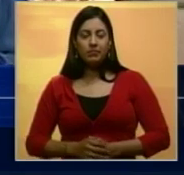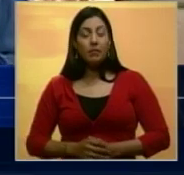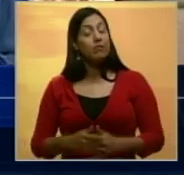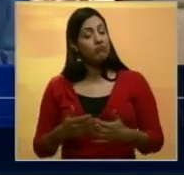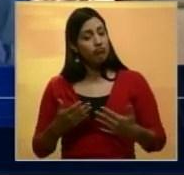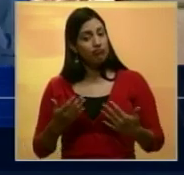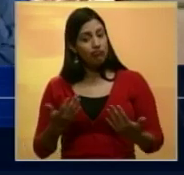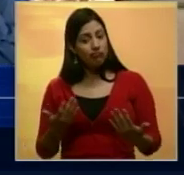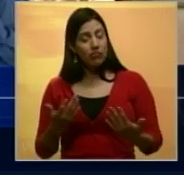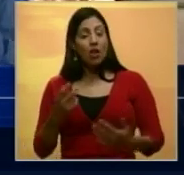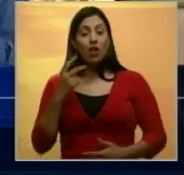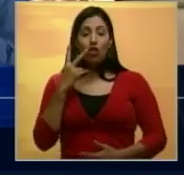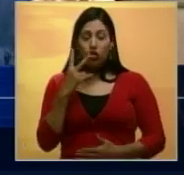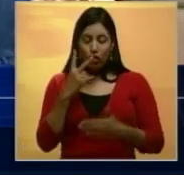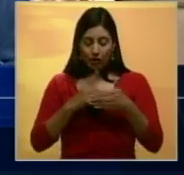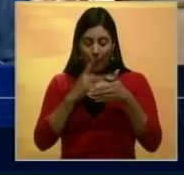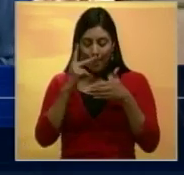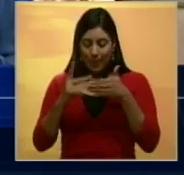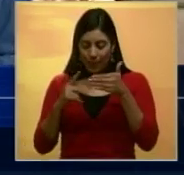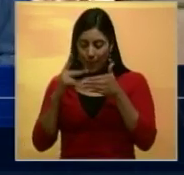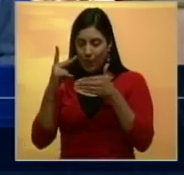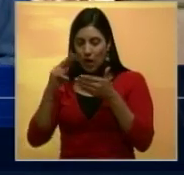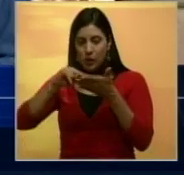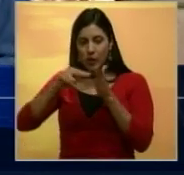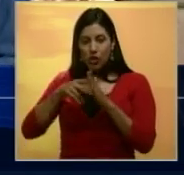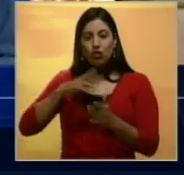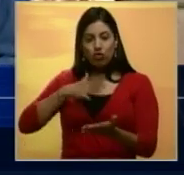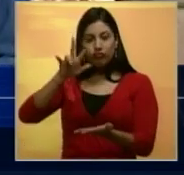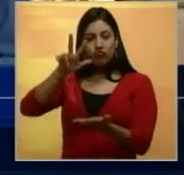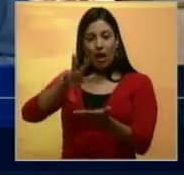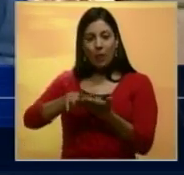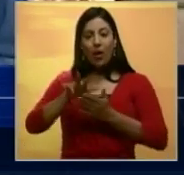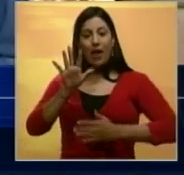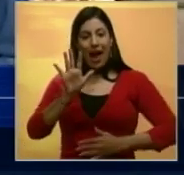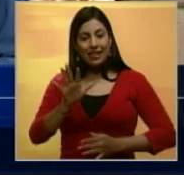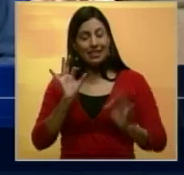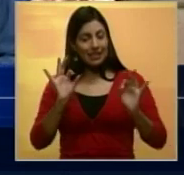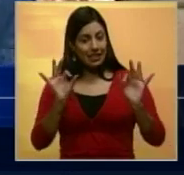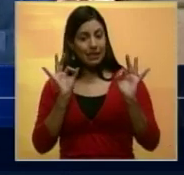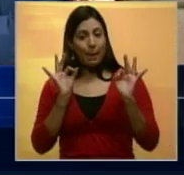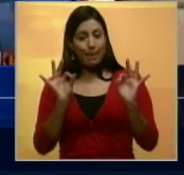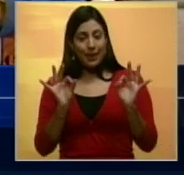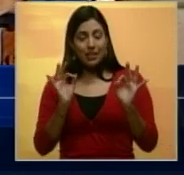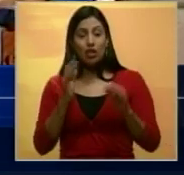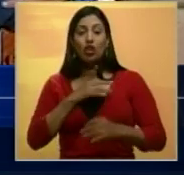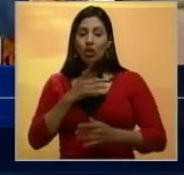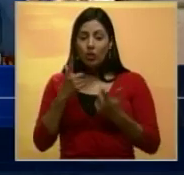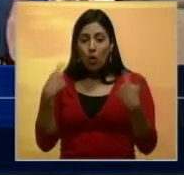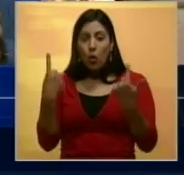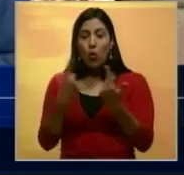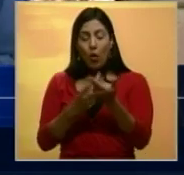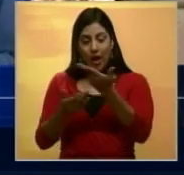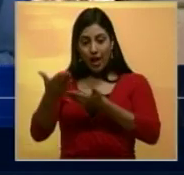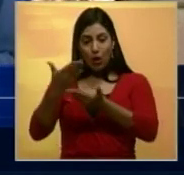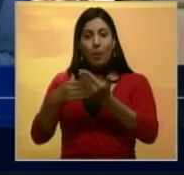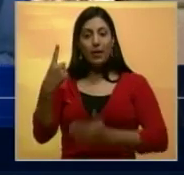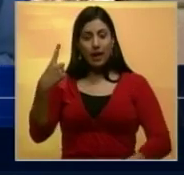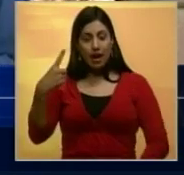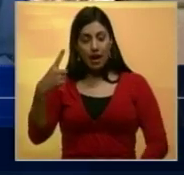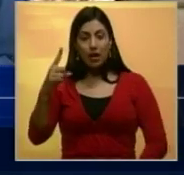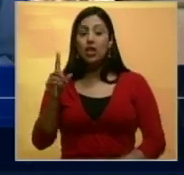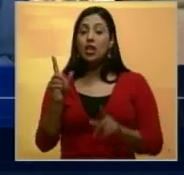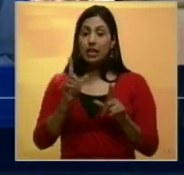y los dos planes pilotos que he autorizado por decreto especial, donde hay zonas económicas